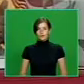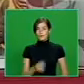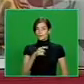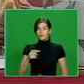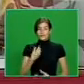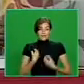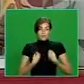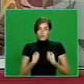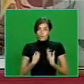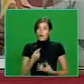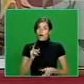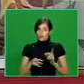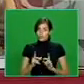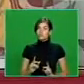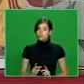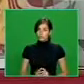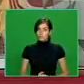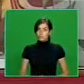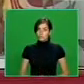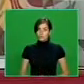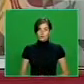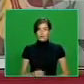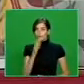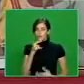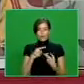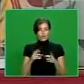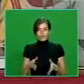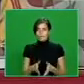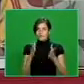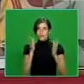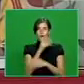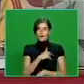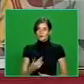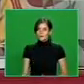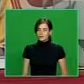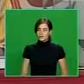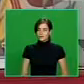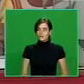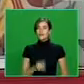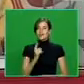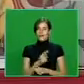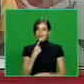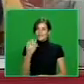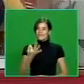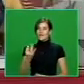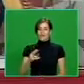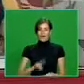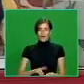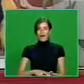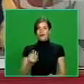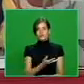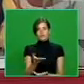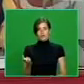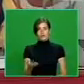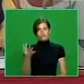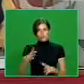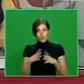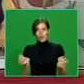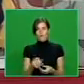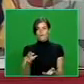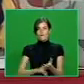se angustian no tenemos otro camino tenemos que decirle la verdad a ustedes toda la verdad